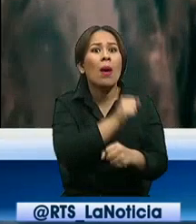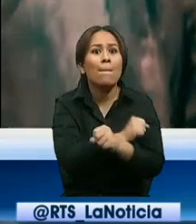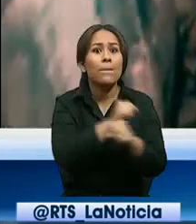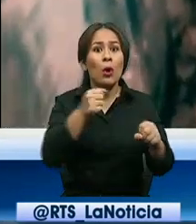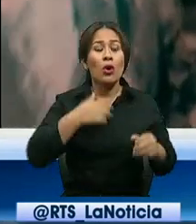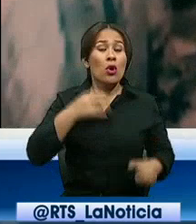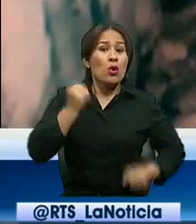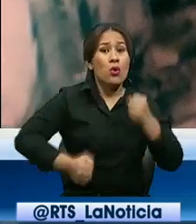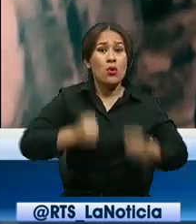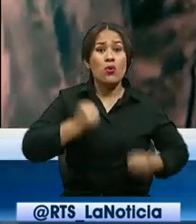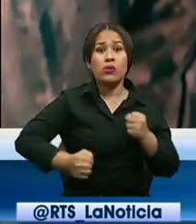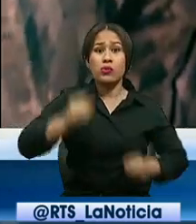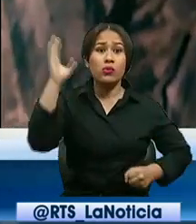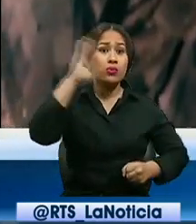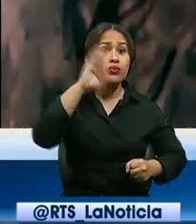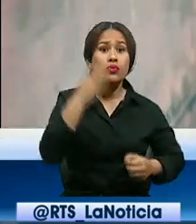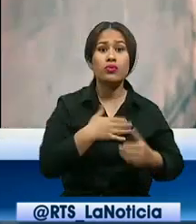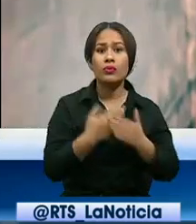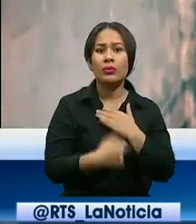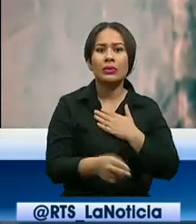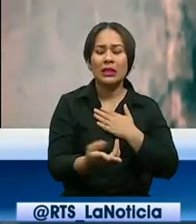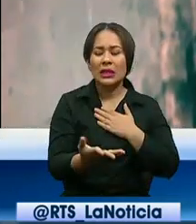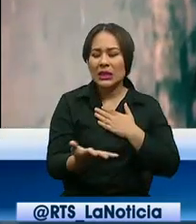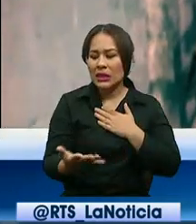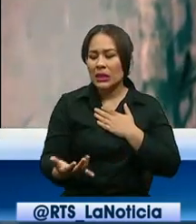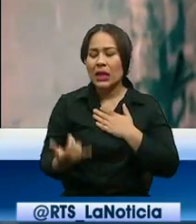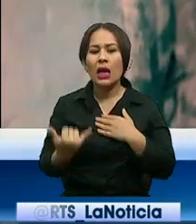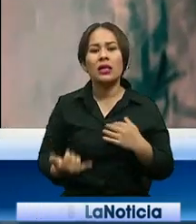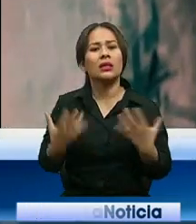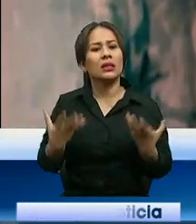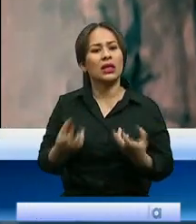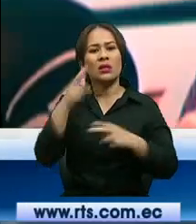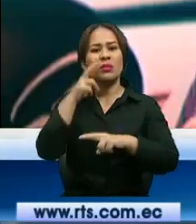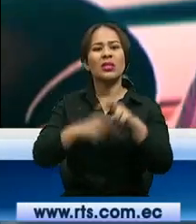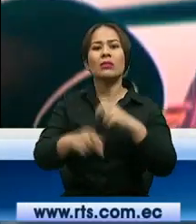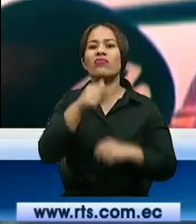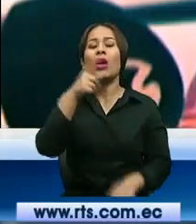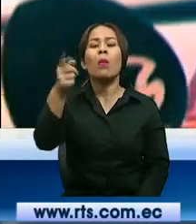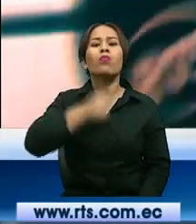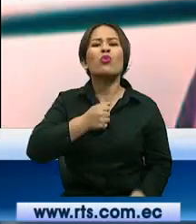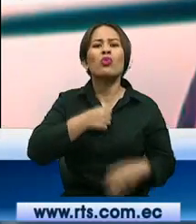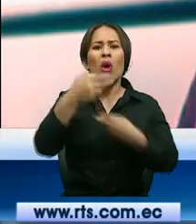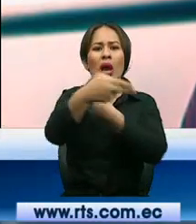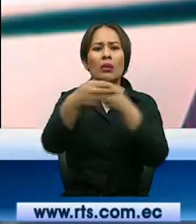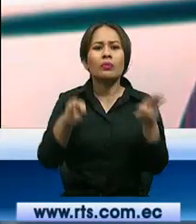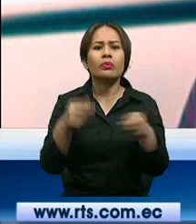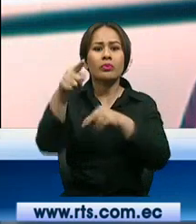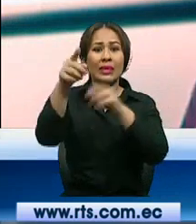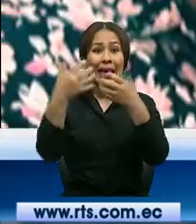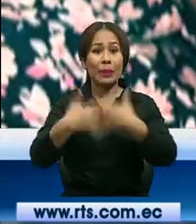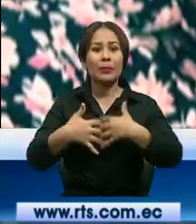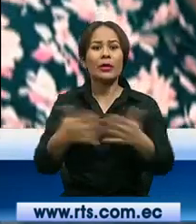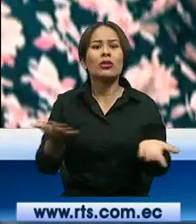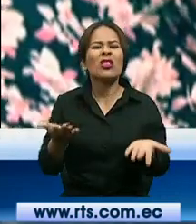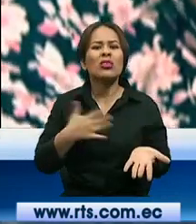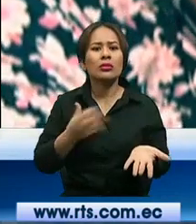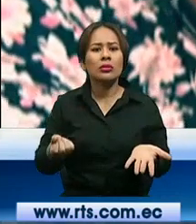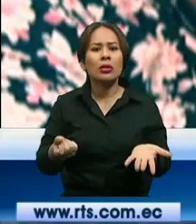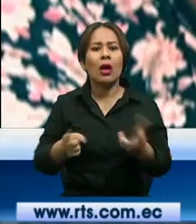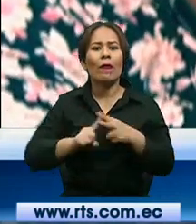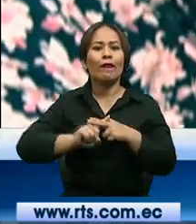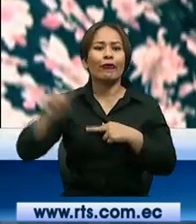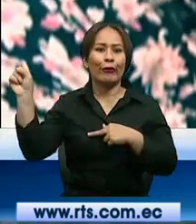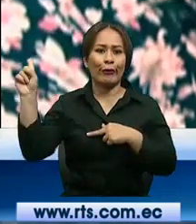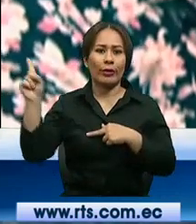fue que salimos a carrera. Piden que se investigue el caso. ¿Y el propietario de esa bodega dónde está? Se ha ido. Entre tanto, su